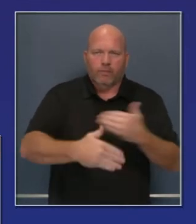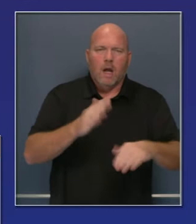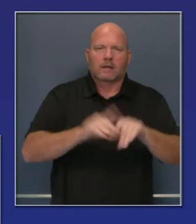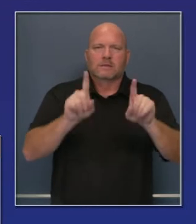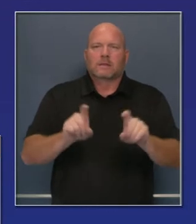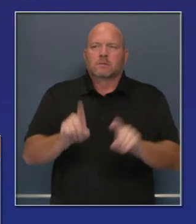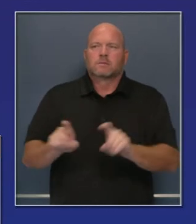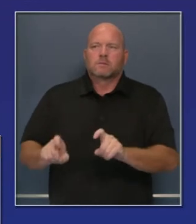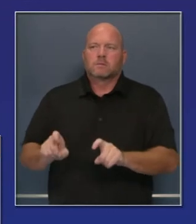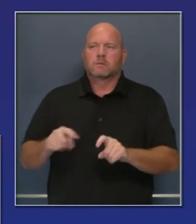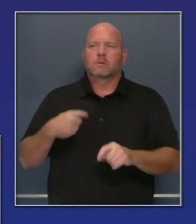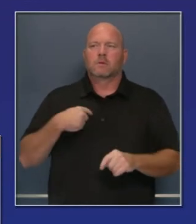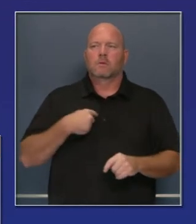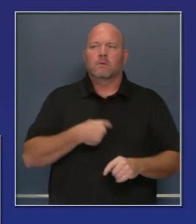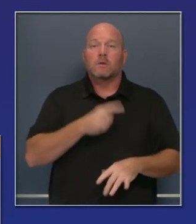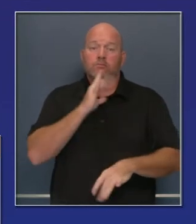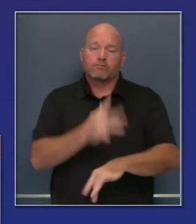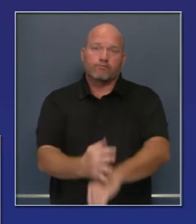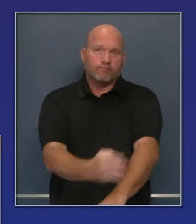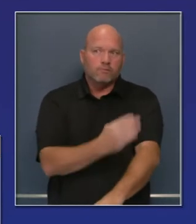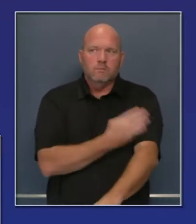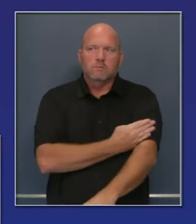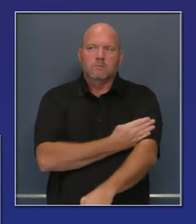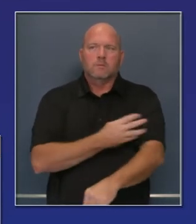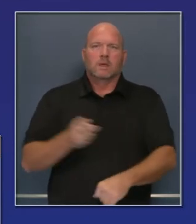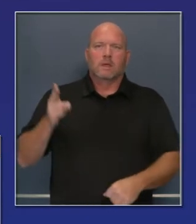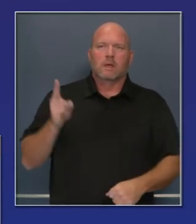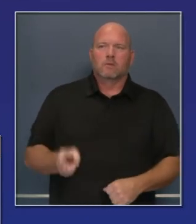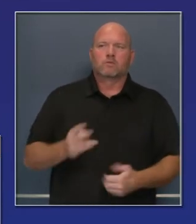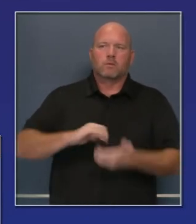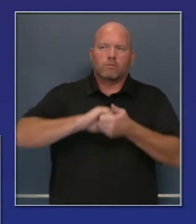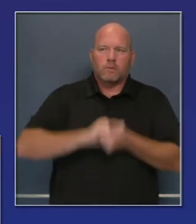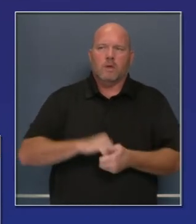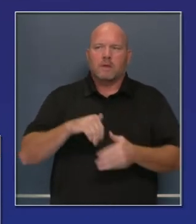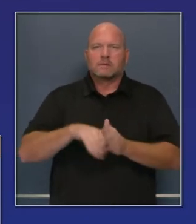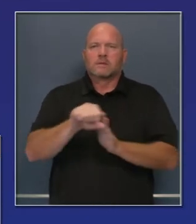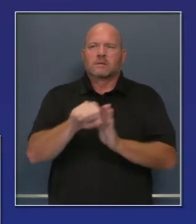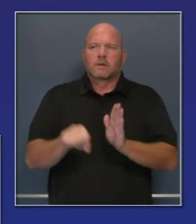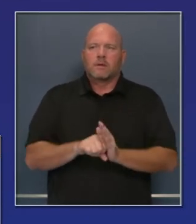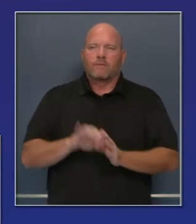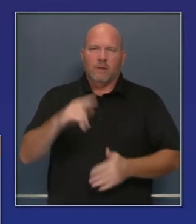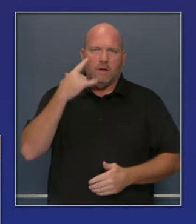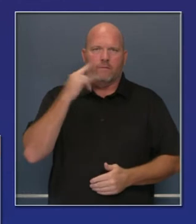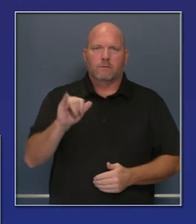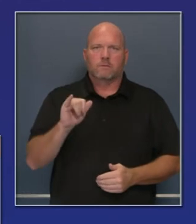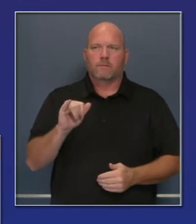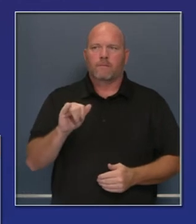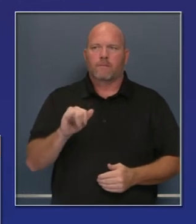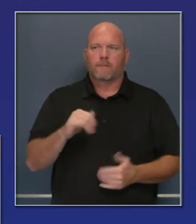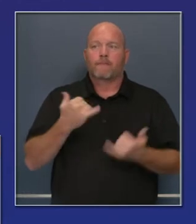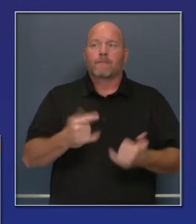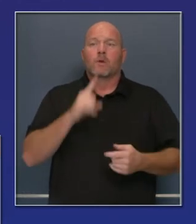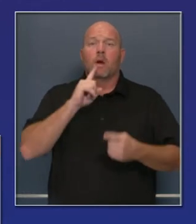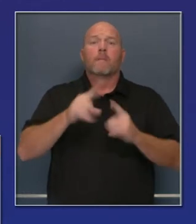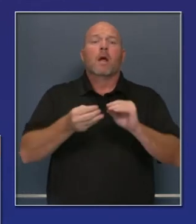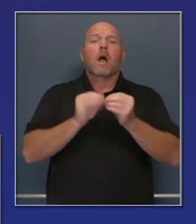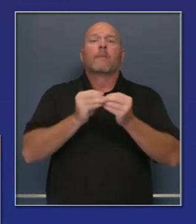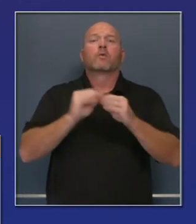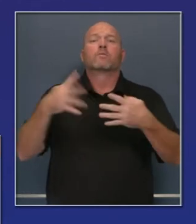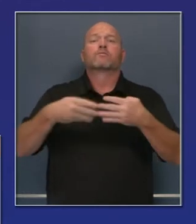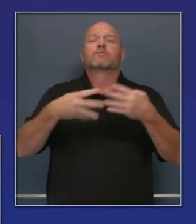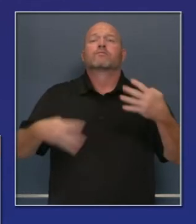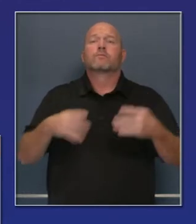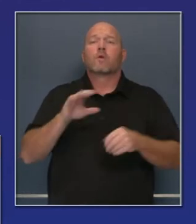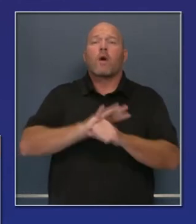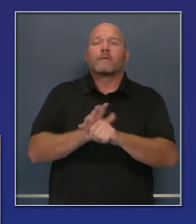de pruebas que hemos avanzado gracias a esta sociedad en el estado de California. Hablemos del índice de casos